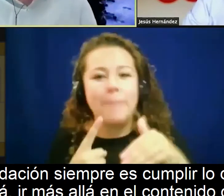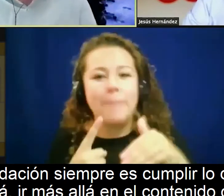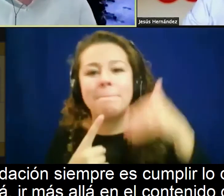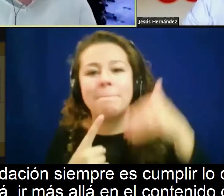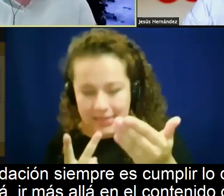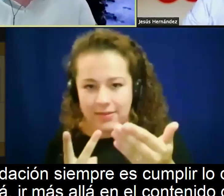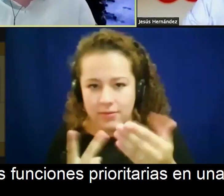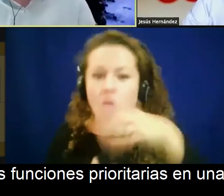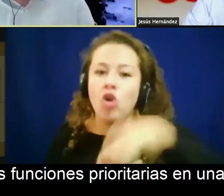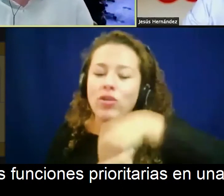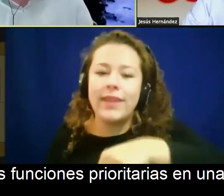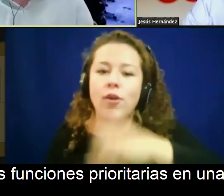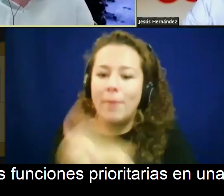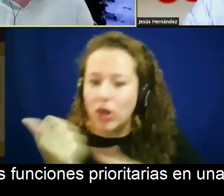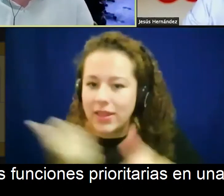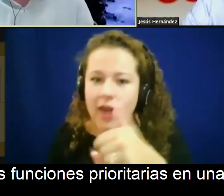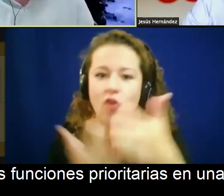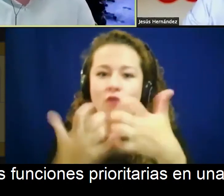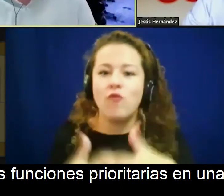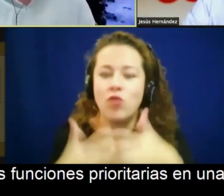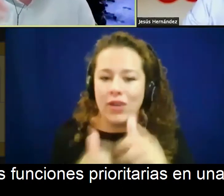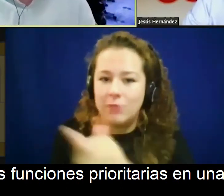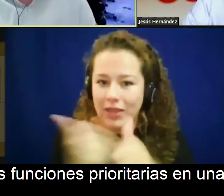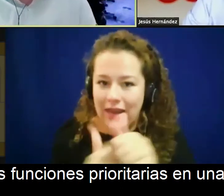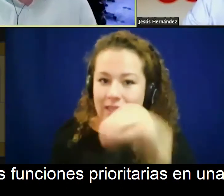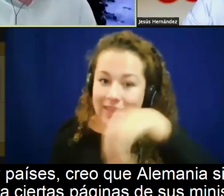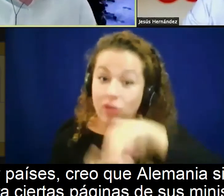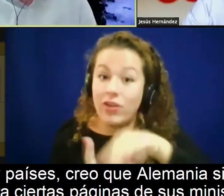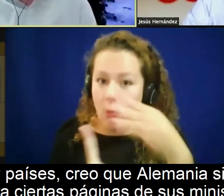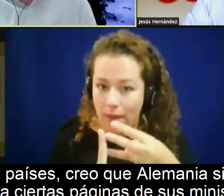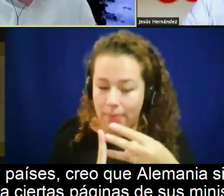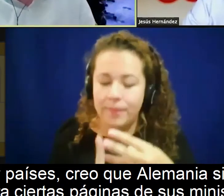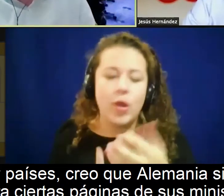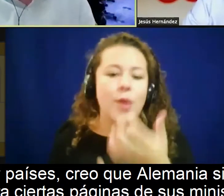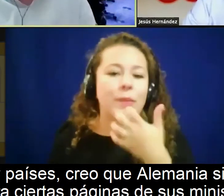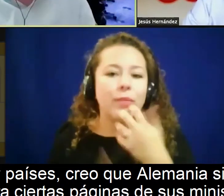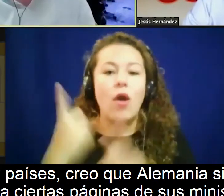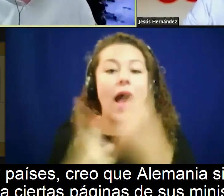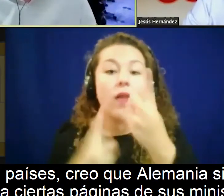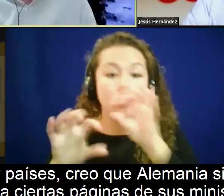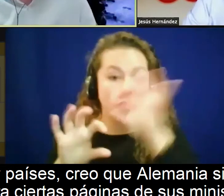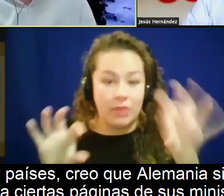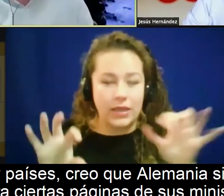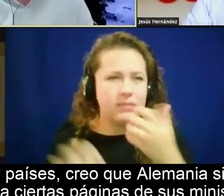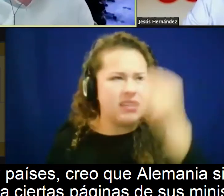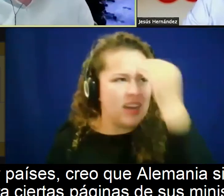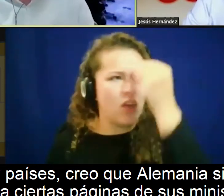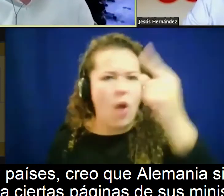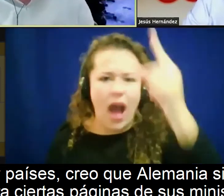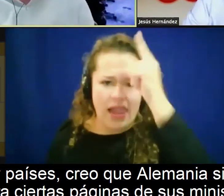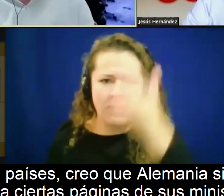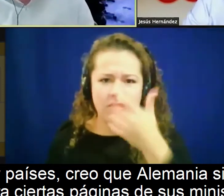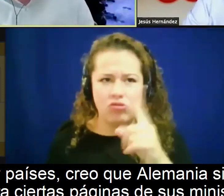prioritario y en las funciones que son prioritarias en una página web. Y por ejemplo, hay países, creo que es Alemania, si no estoy